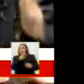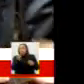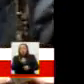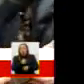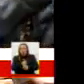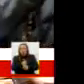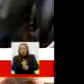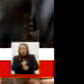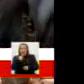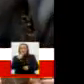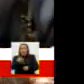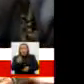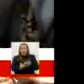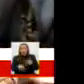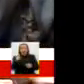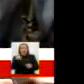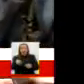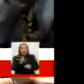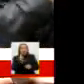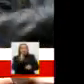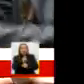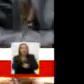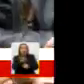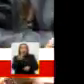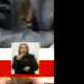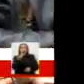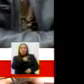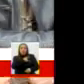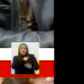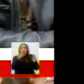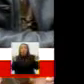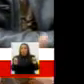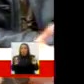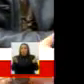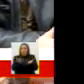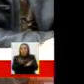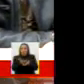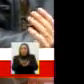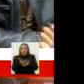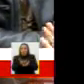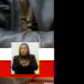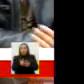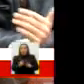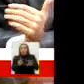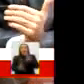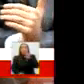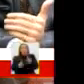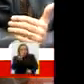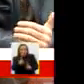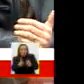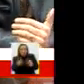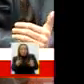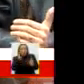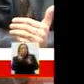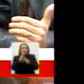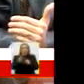funciona. Es cierto que esto no lo enseñan en las universidades, ni en los colegios, ni tampoco en muchos medios de información no se